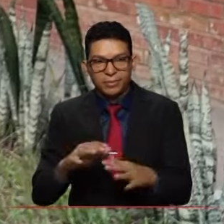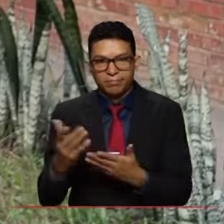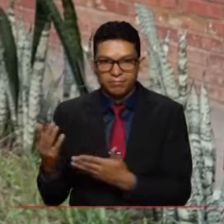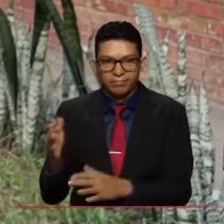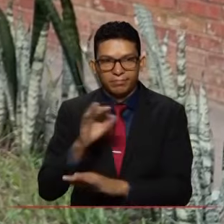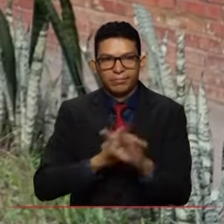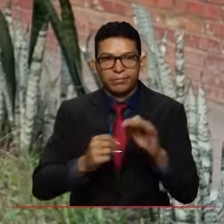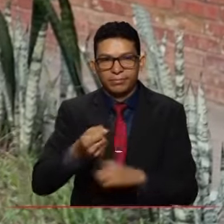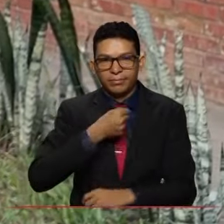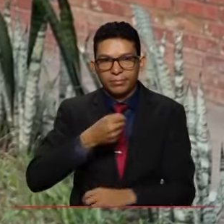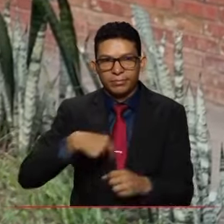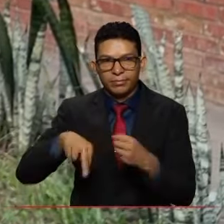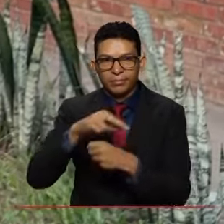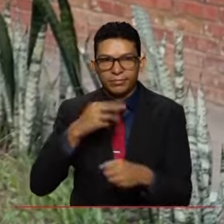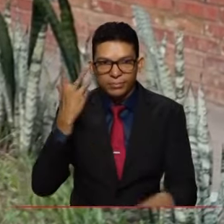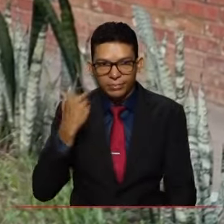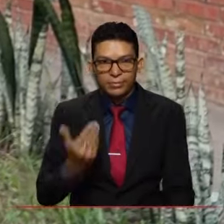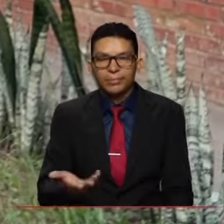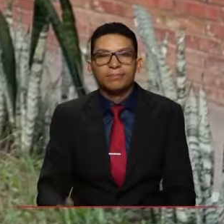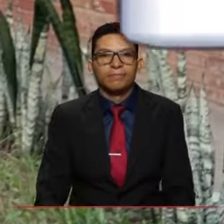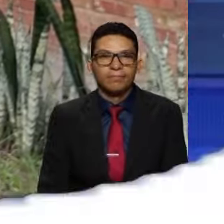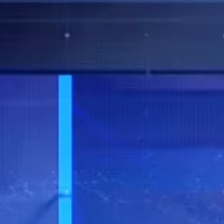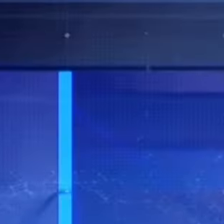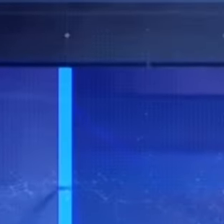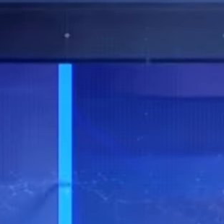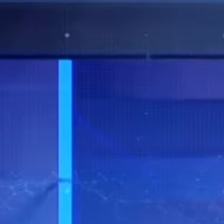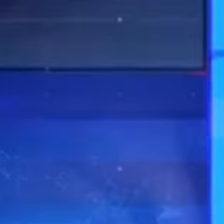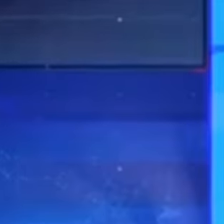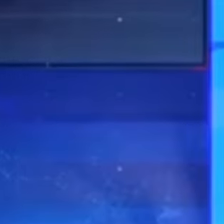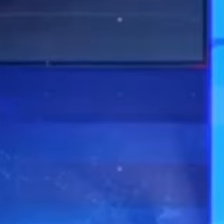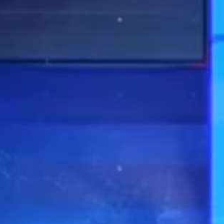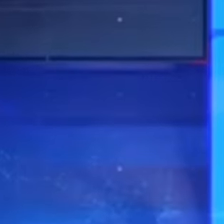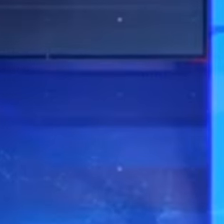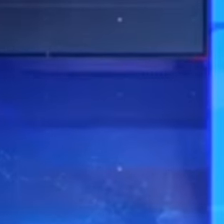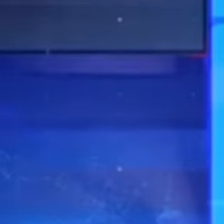para telepacífico noticias la región todos los días es